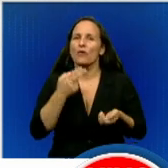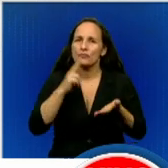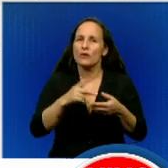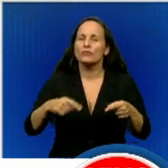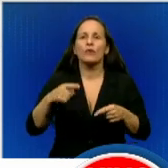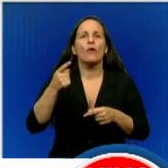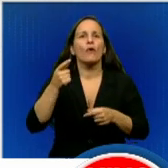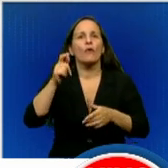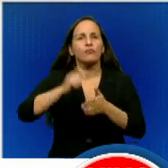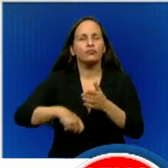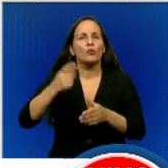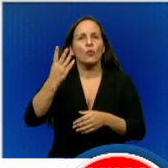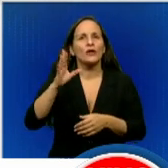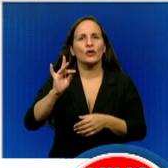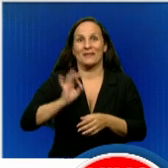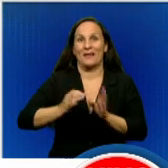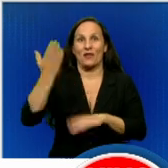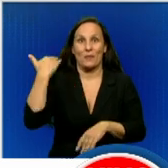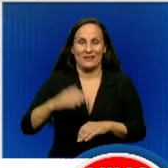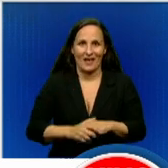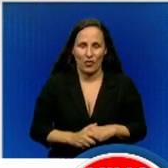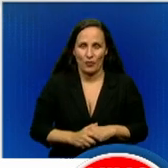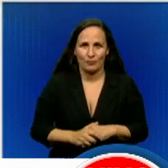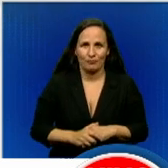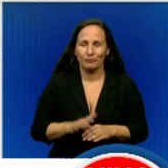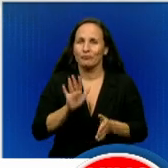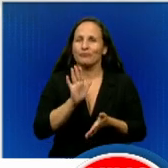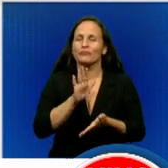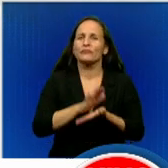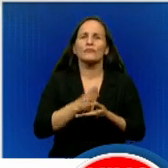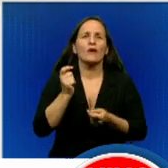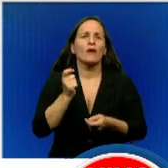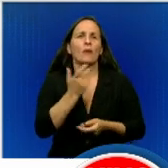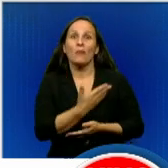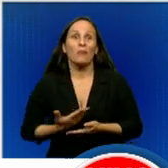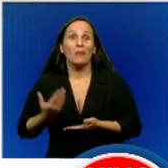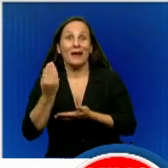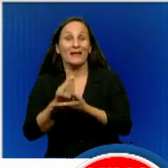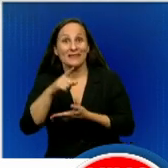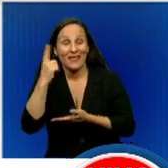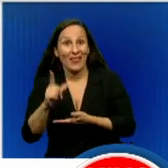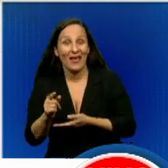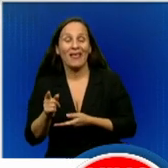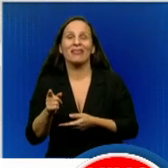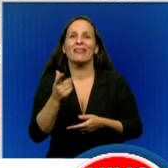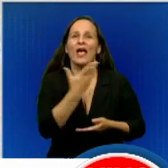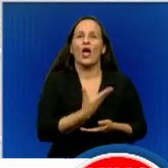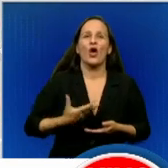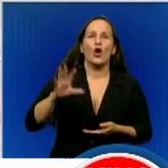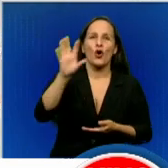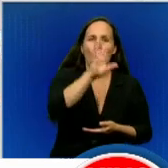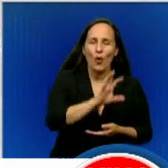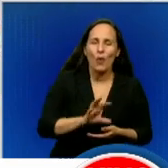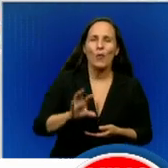4 de diciembre del año pasado entre el señor presidente de la nación los señores gobernadores